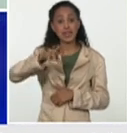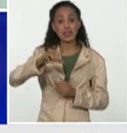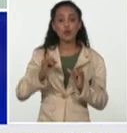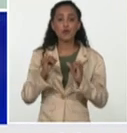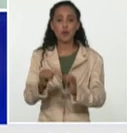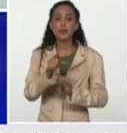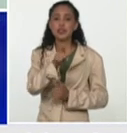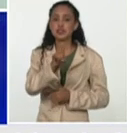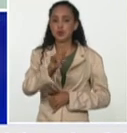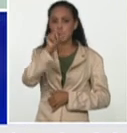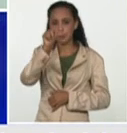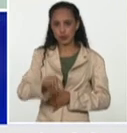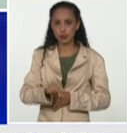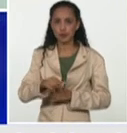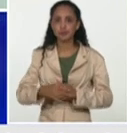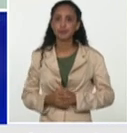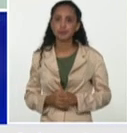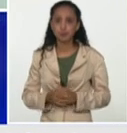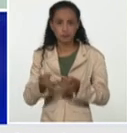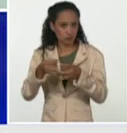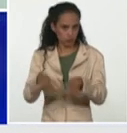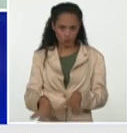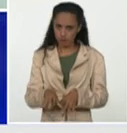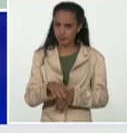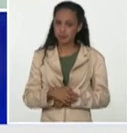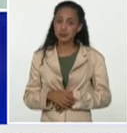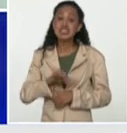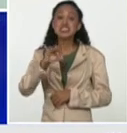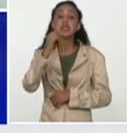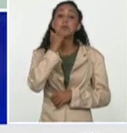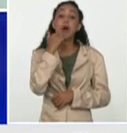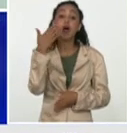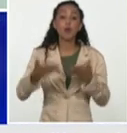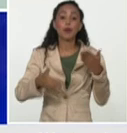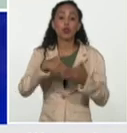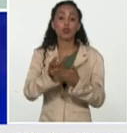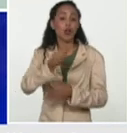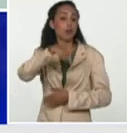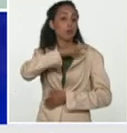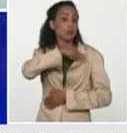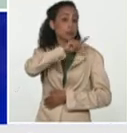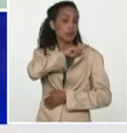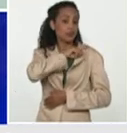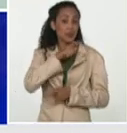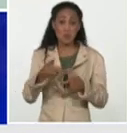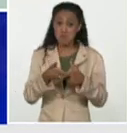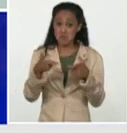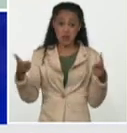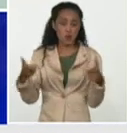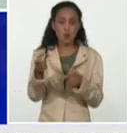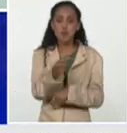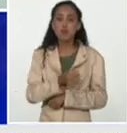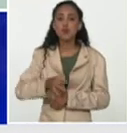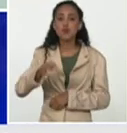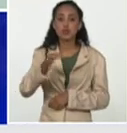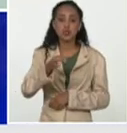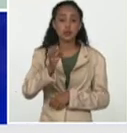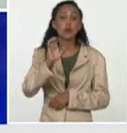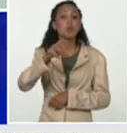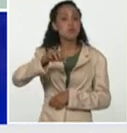19 casos ayer autóctonos, 7 más que el día anterior. El mayor número en el municipio cabecera,